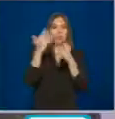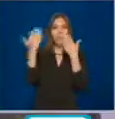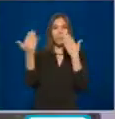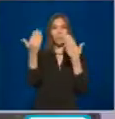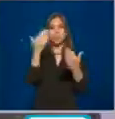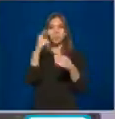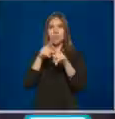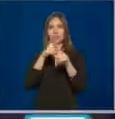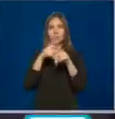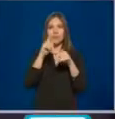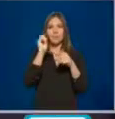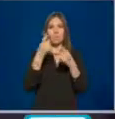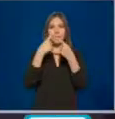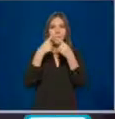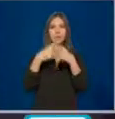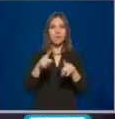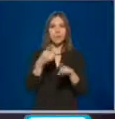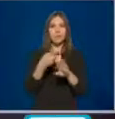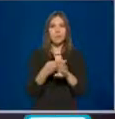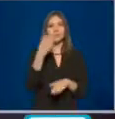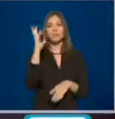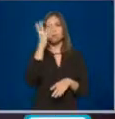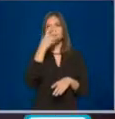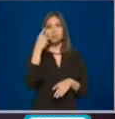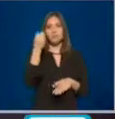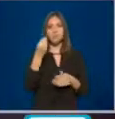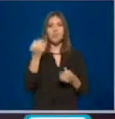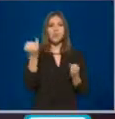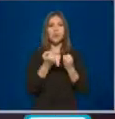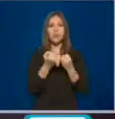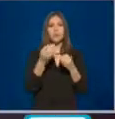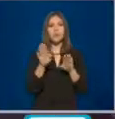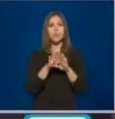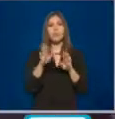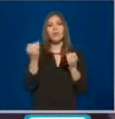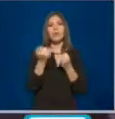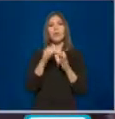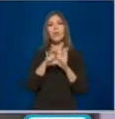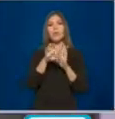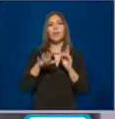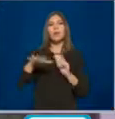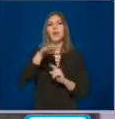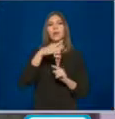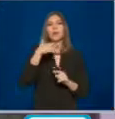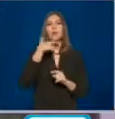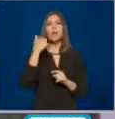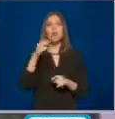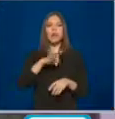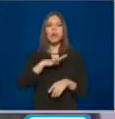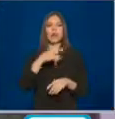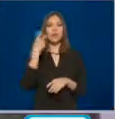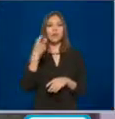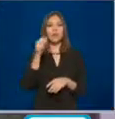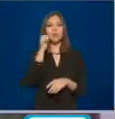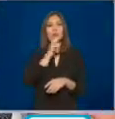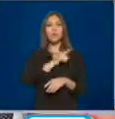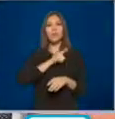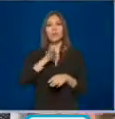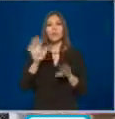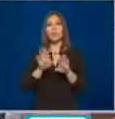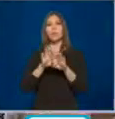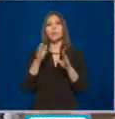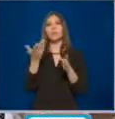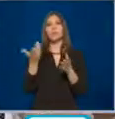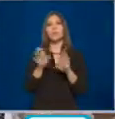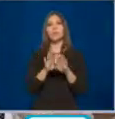muy bien. Que se ve muy, muy cool, como puede ser la colonia Roma, ¿no? Que tiene estos toques elegantes,